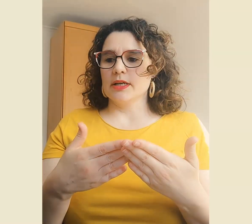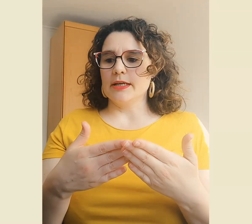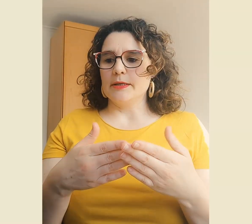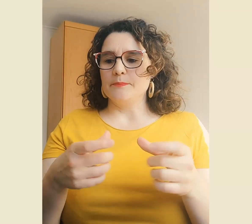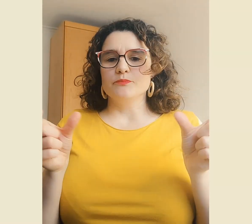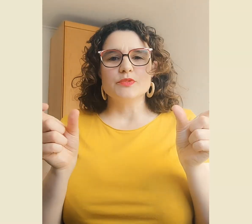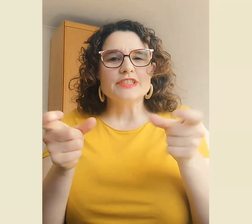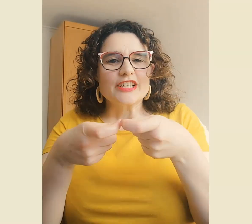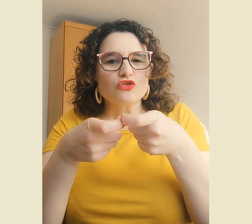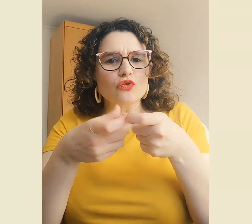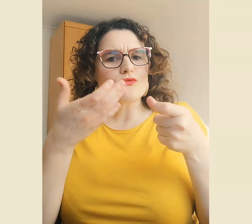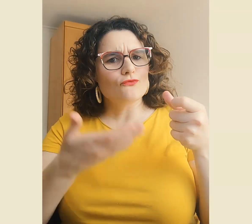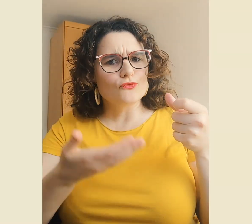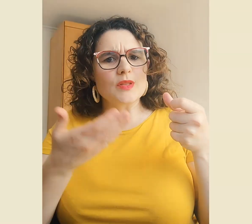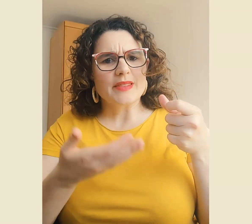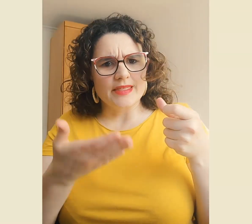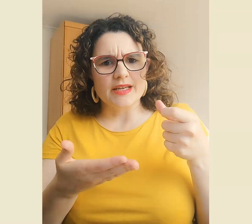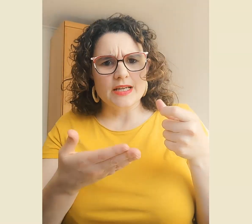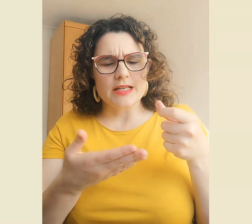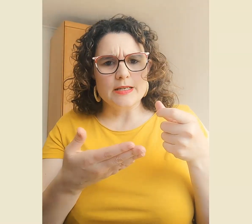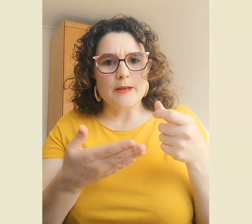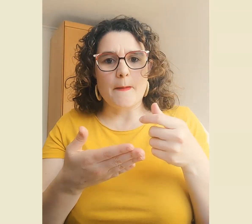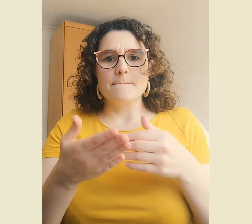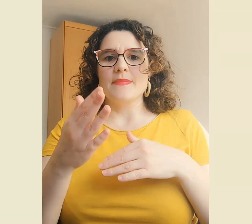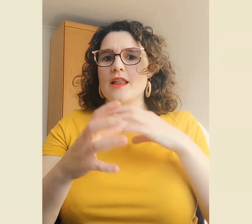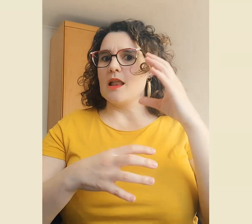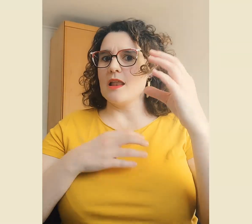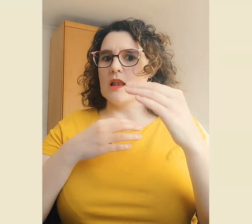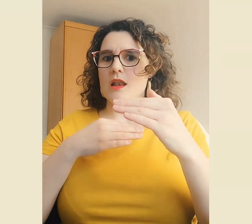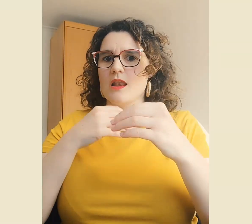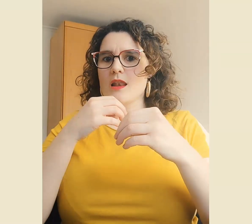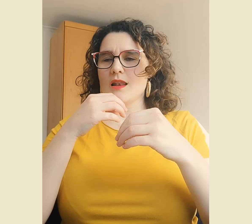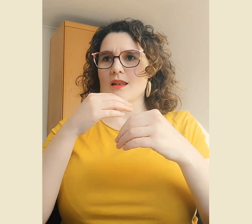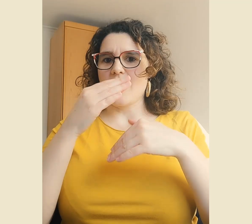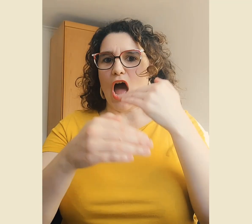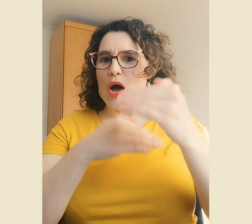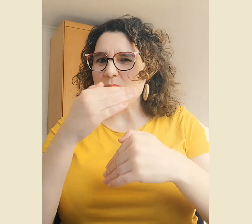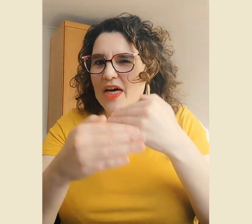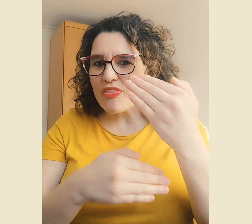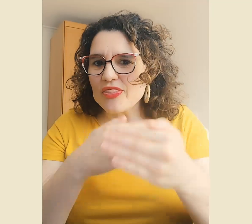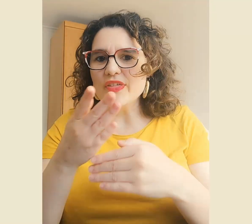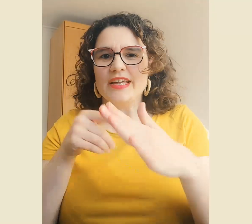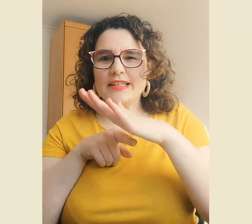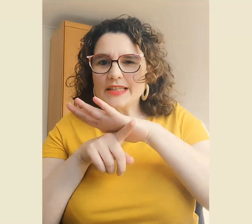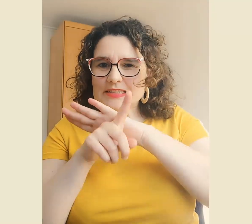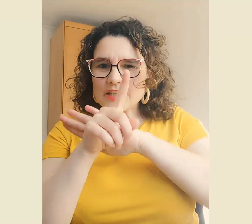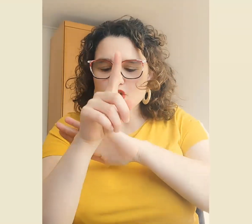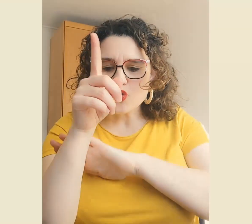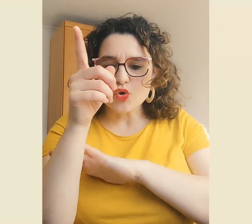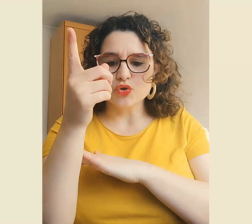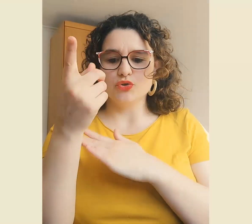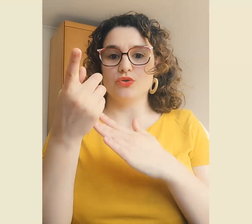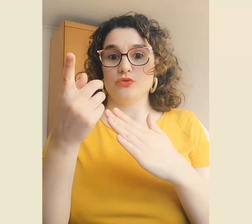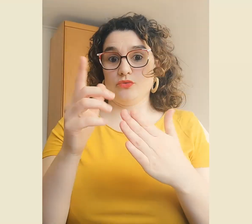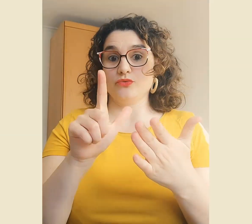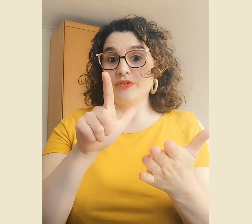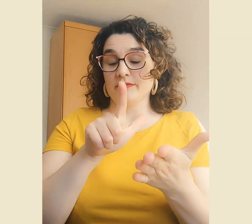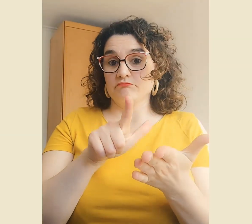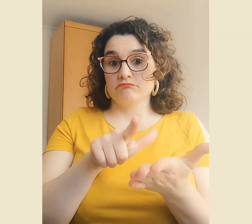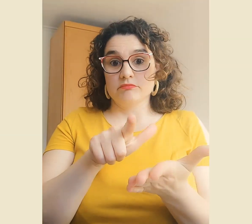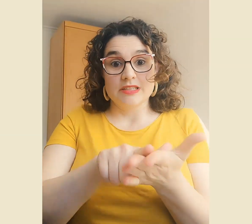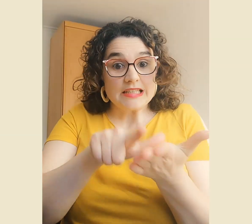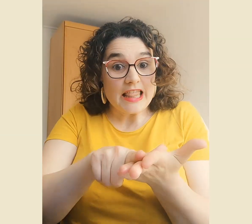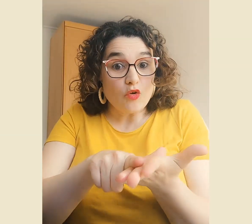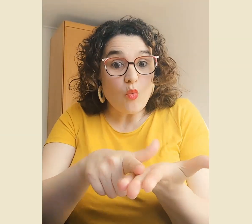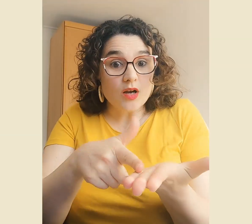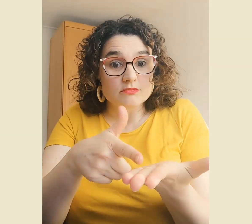En primer lugar, contaremos con una intervención dedicada a la investigación en lengua de signos, un área